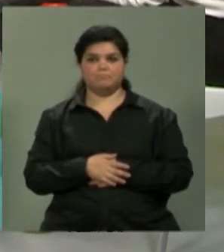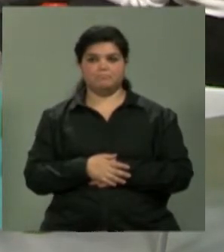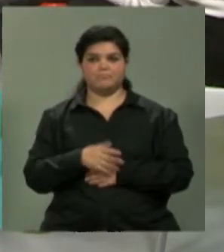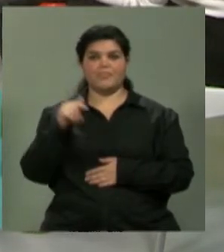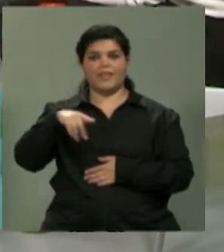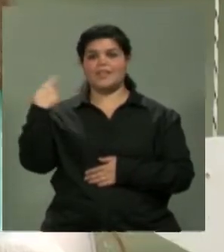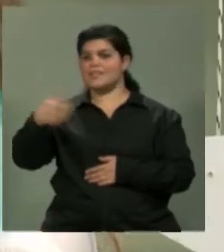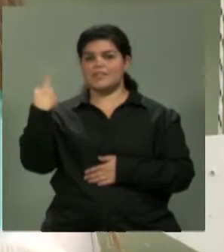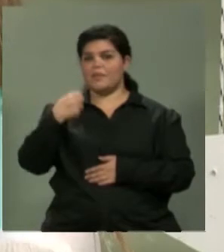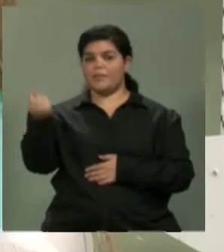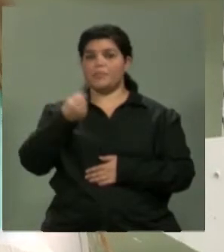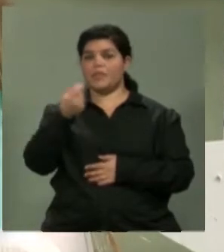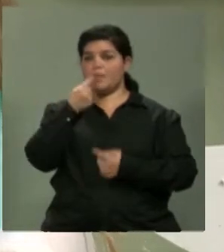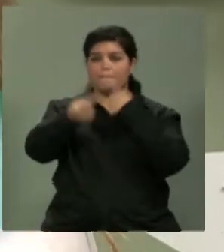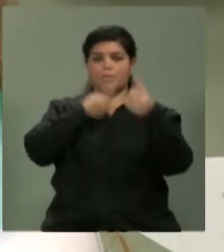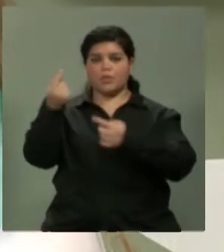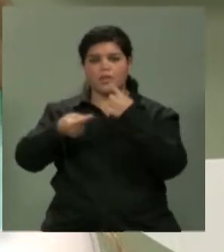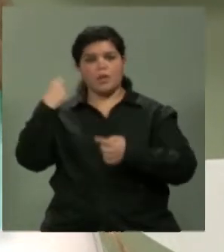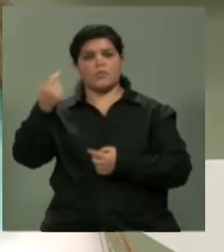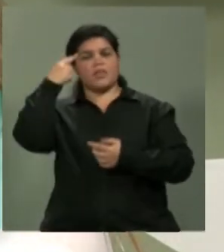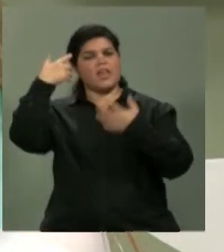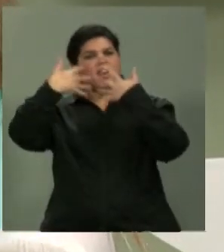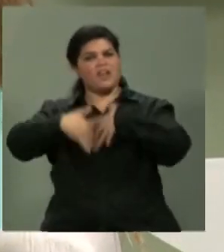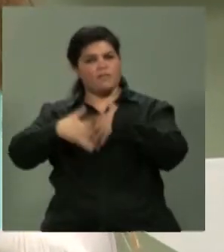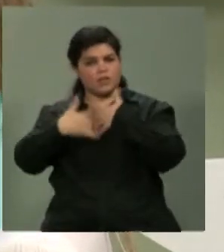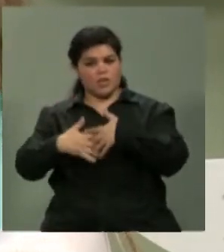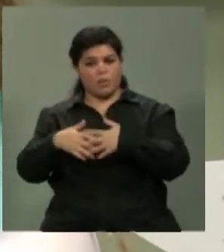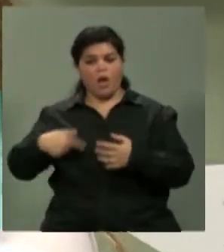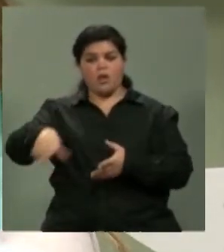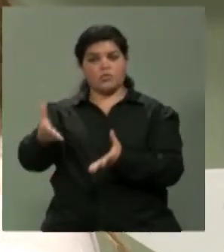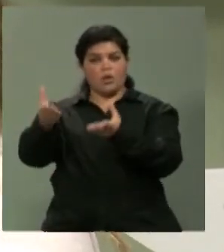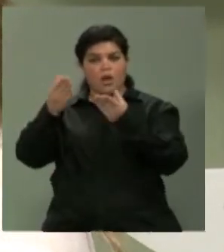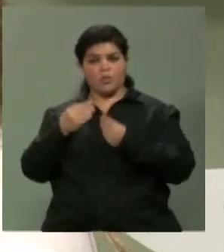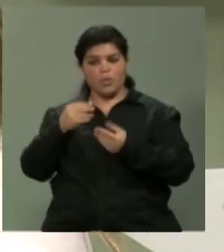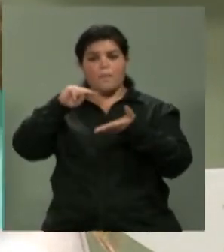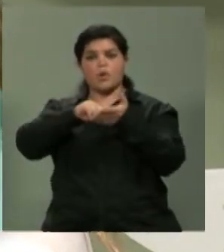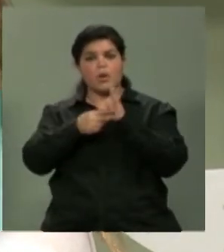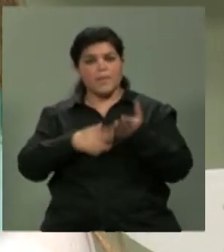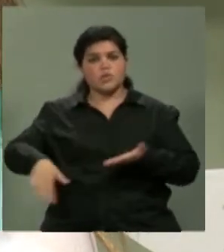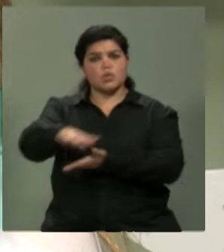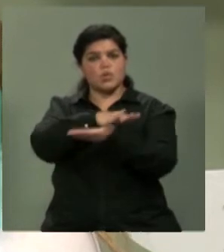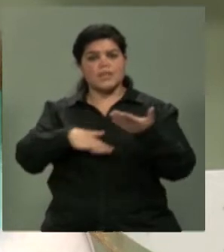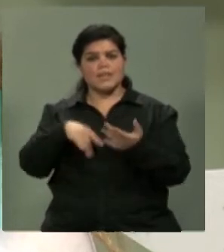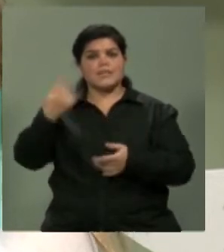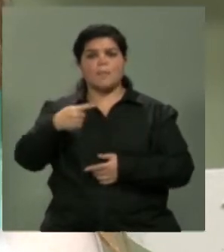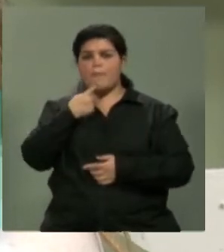siempre hay que preguntarse, porque es parte de la actividad reflexiva y lo que nos permite solucionar los problemas sociales, siempre hay que preguntarse por